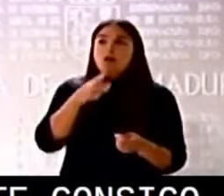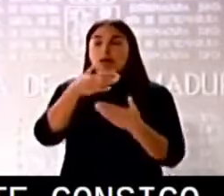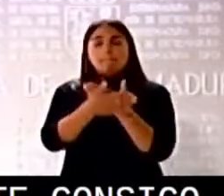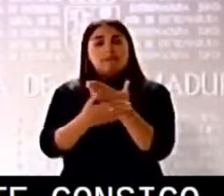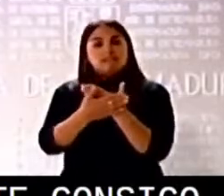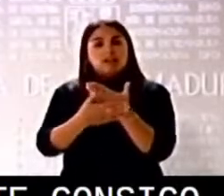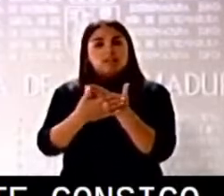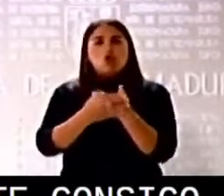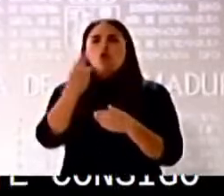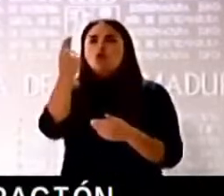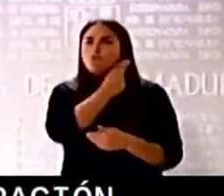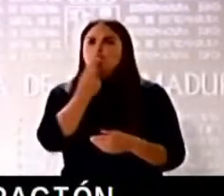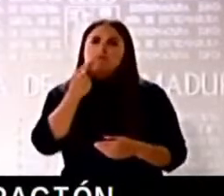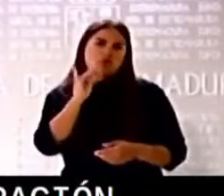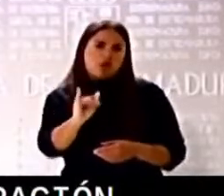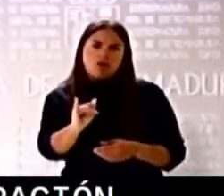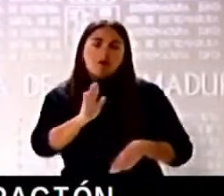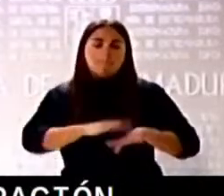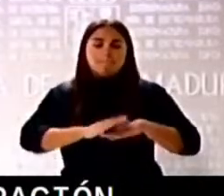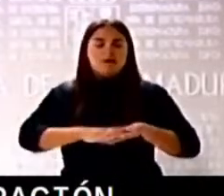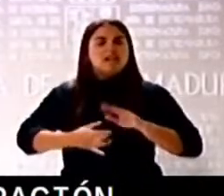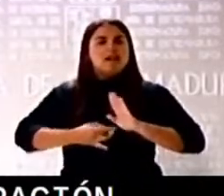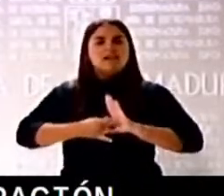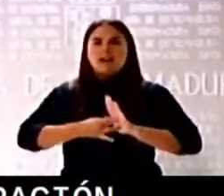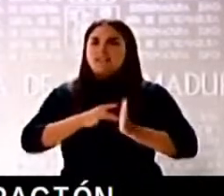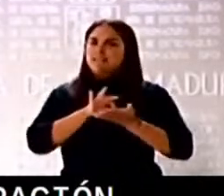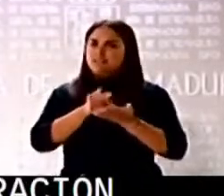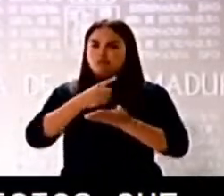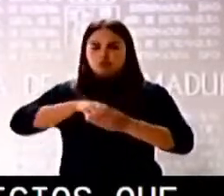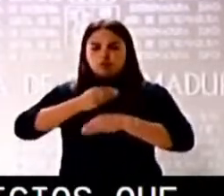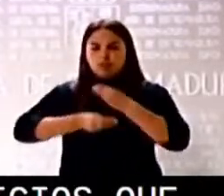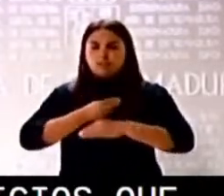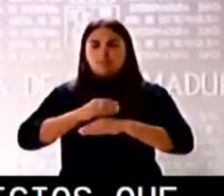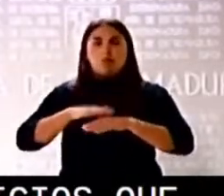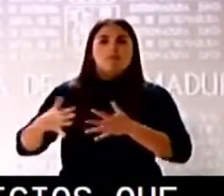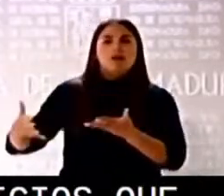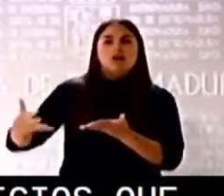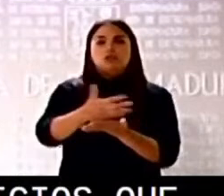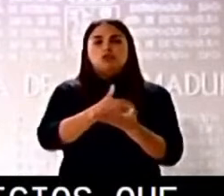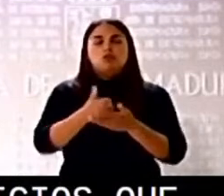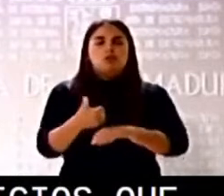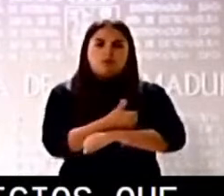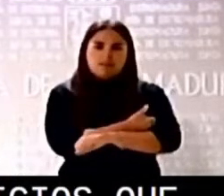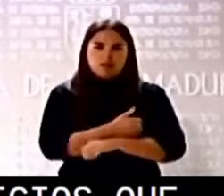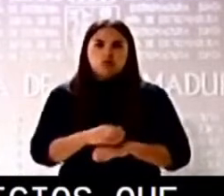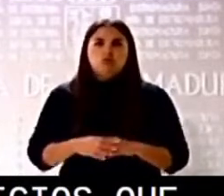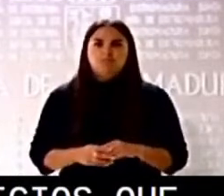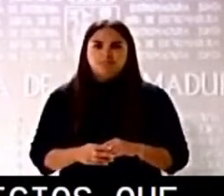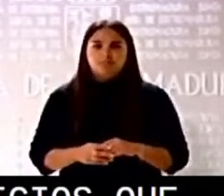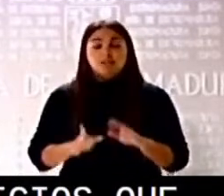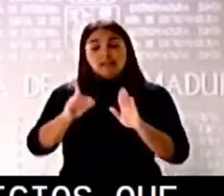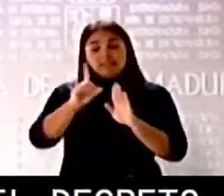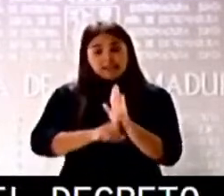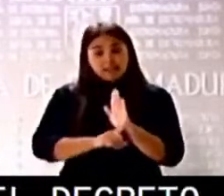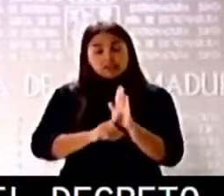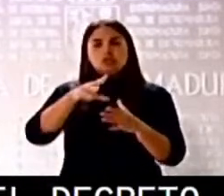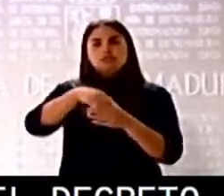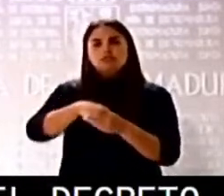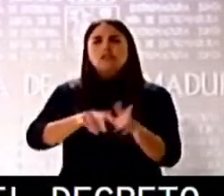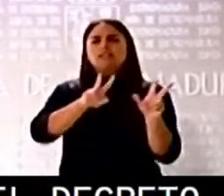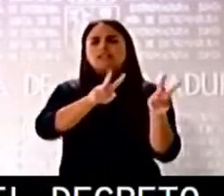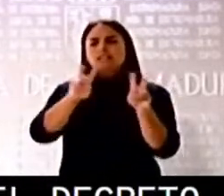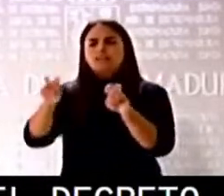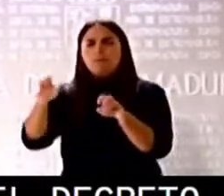Administración comprometida con la calidad de los servicios que prestamos al conjunto de la ciudadanía. El decreto regula, por tanto, 2